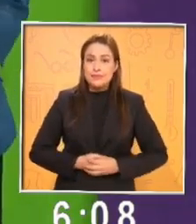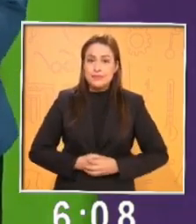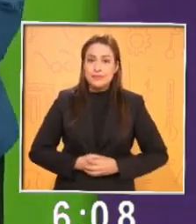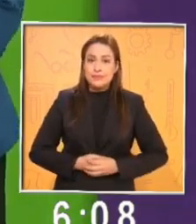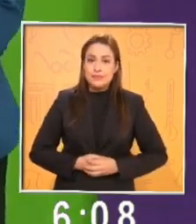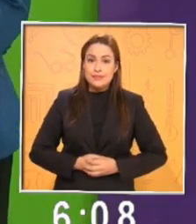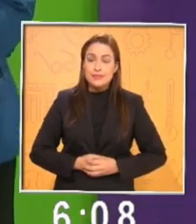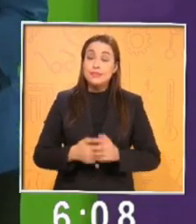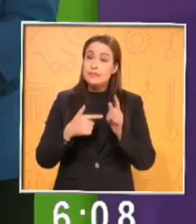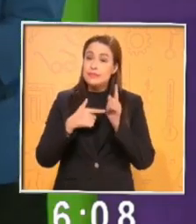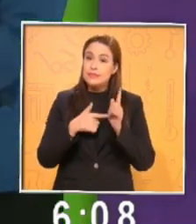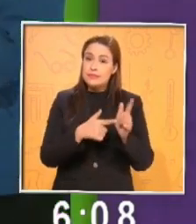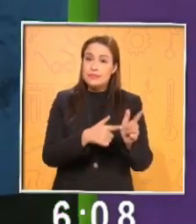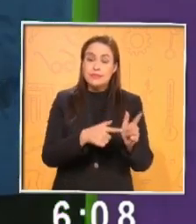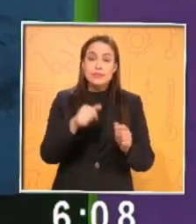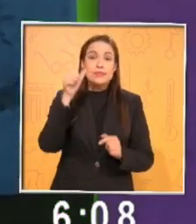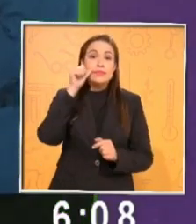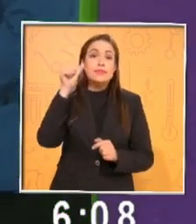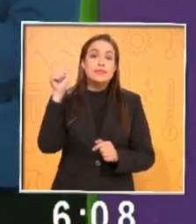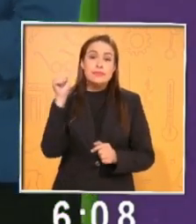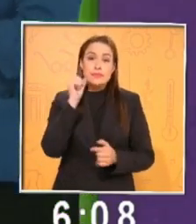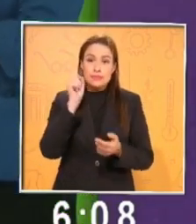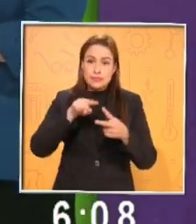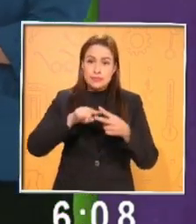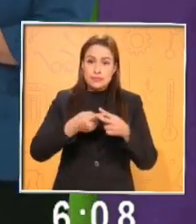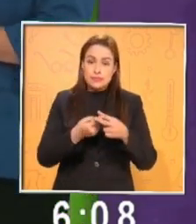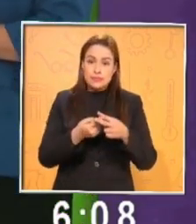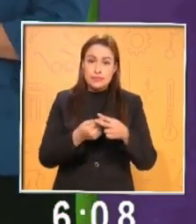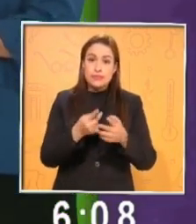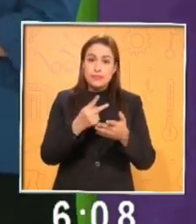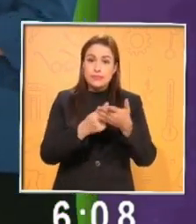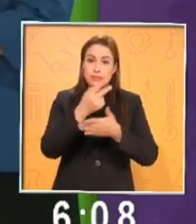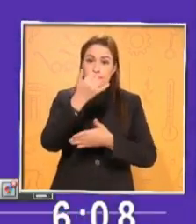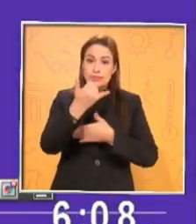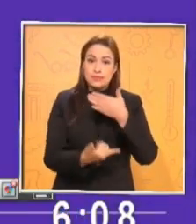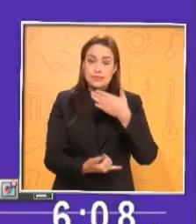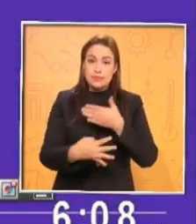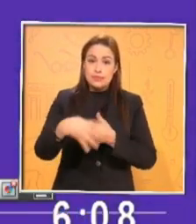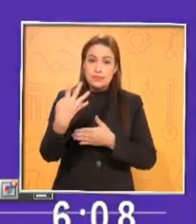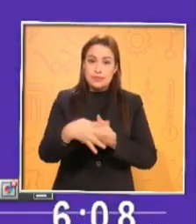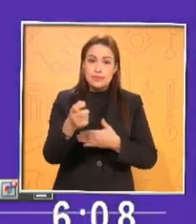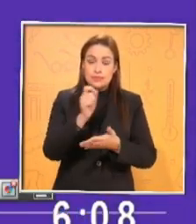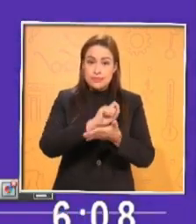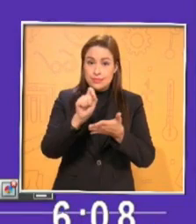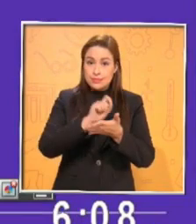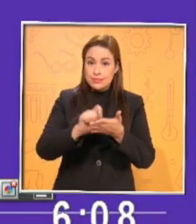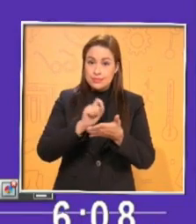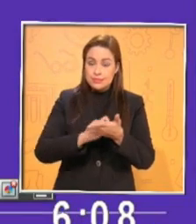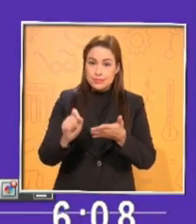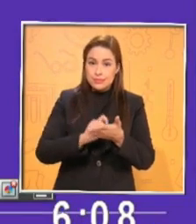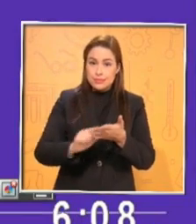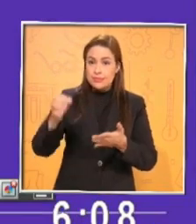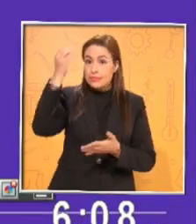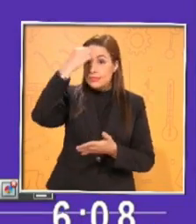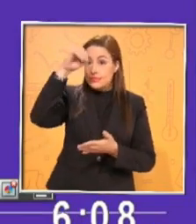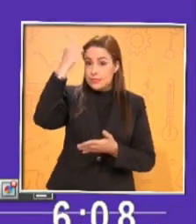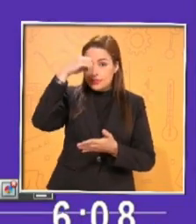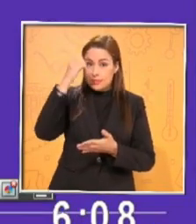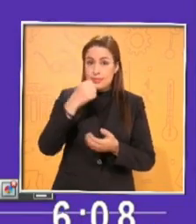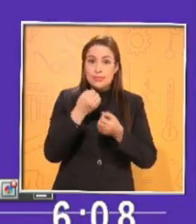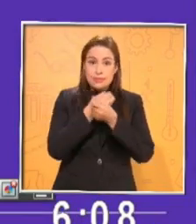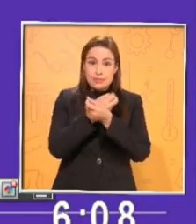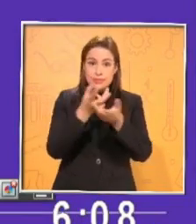Vamos a continuar. El día de ayer iniciamos con el proyecto 14, escribir artículos de opinión para su difusión. Les